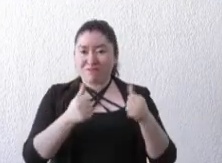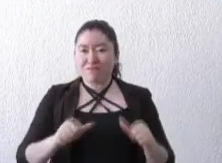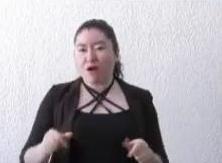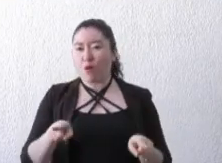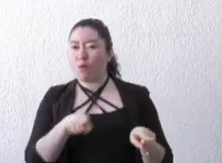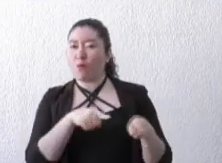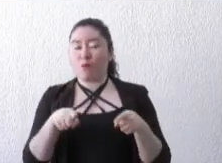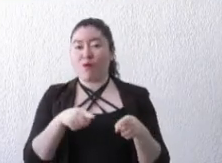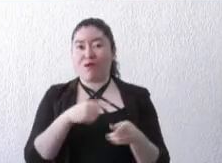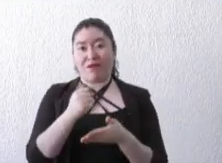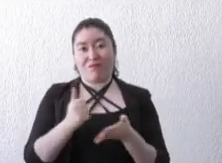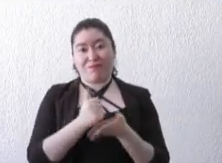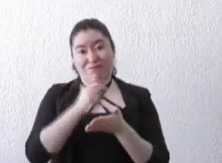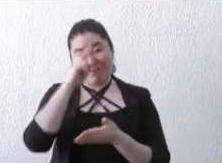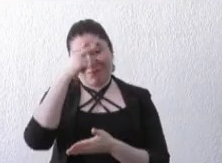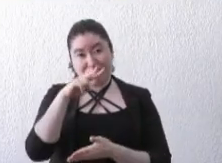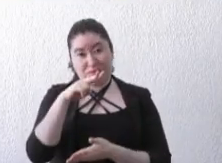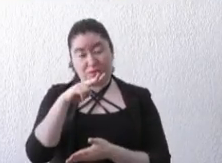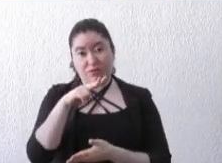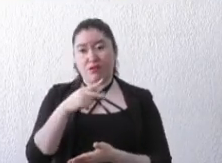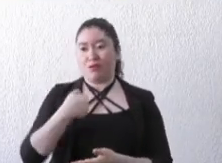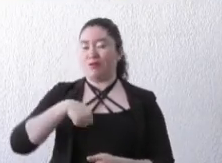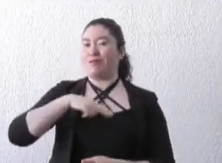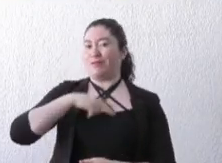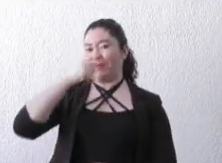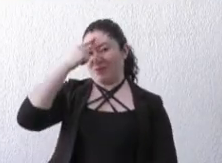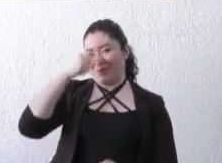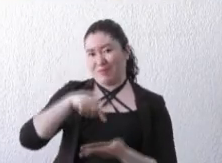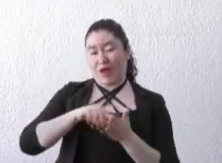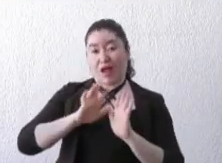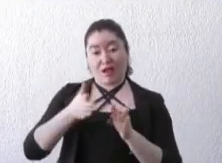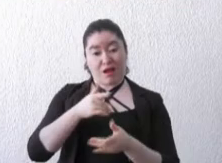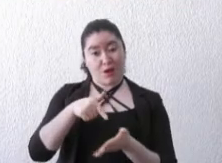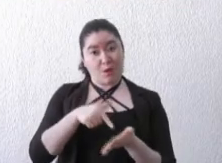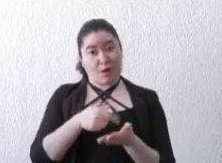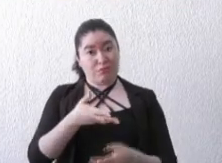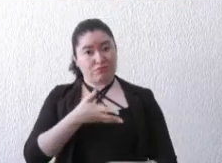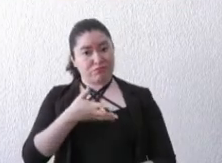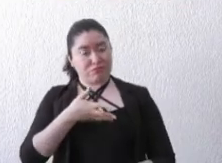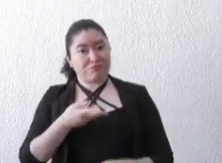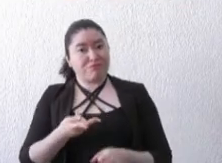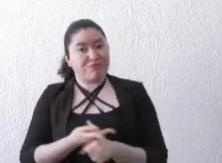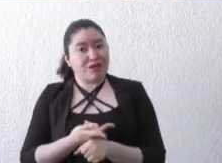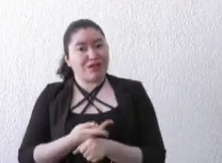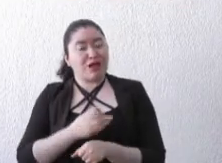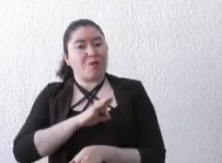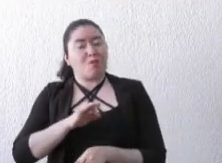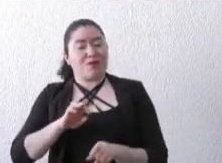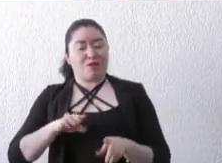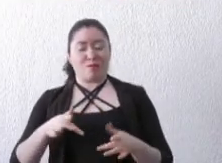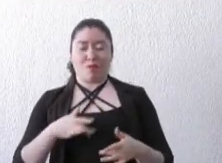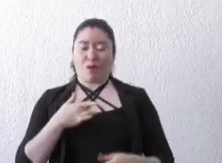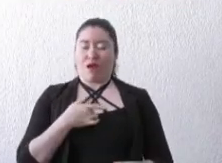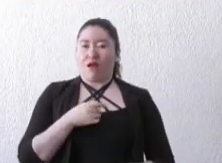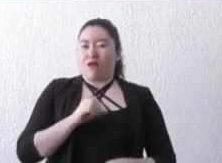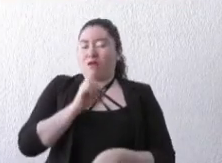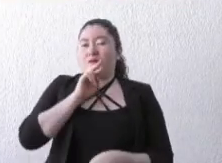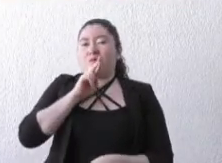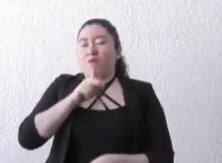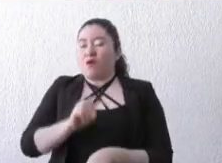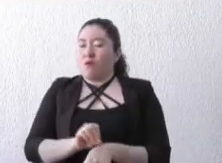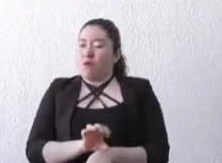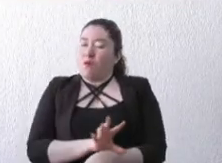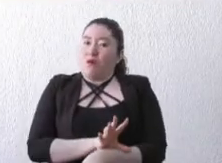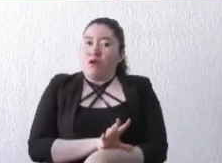estamos seguros que en un espacio propio la orquesta tendrá un espíritu renovado y la